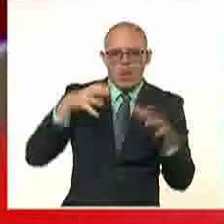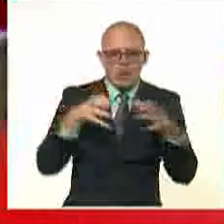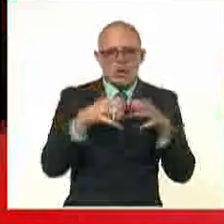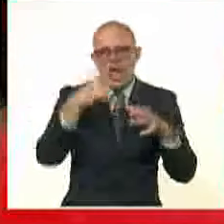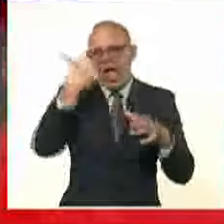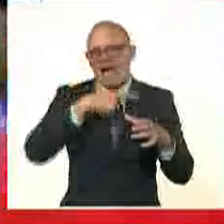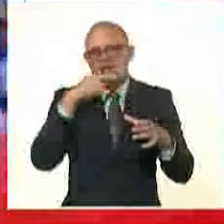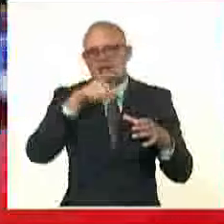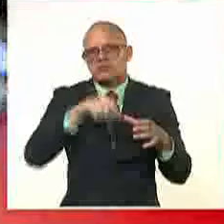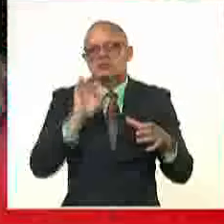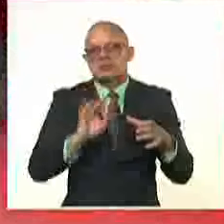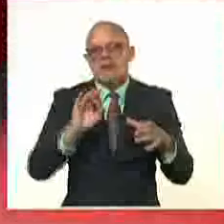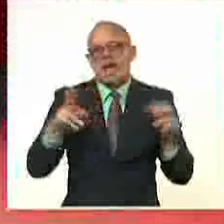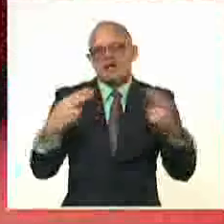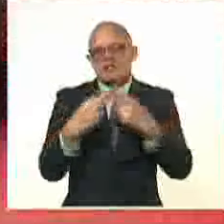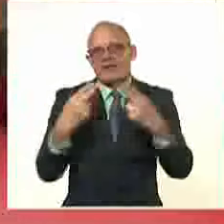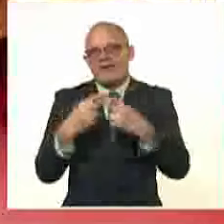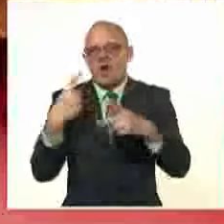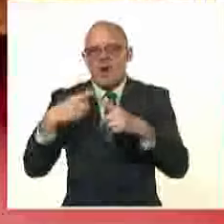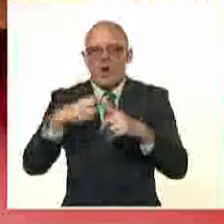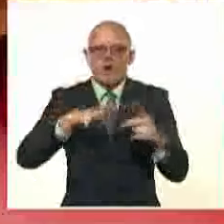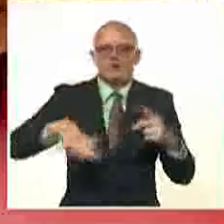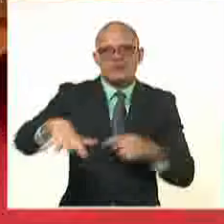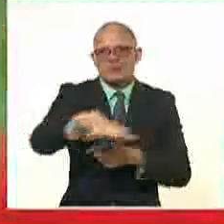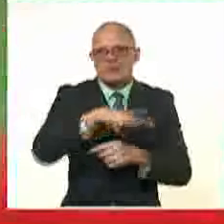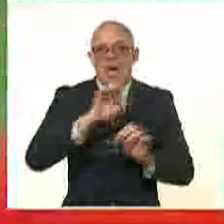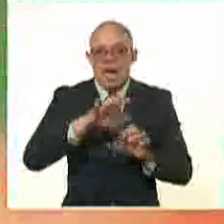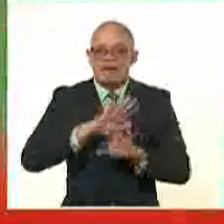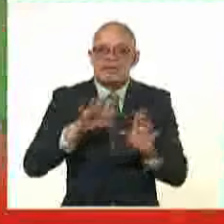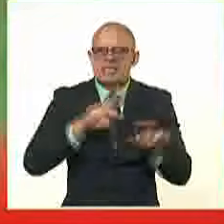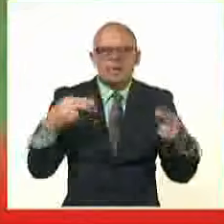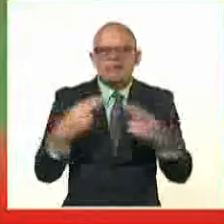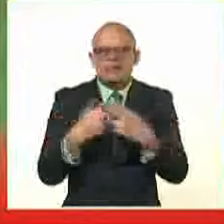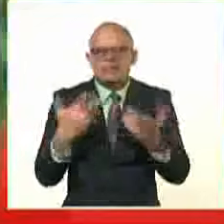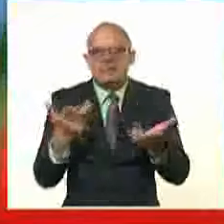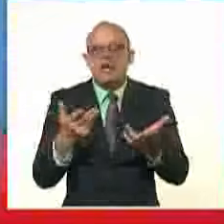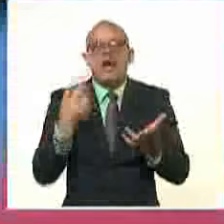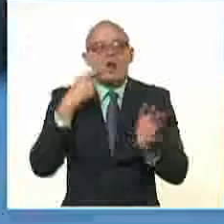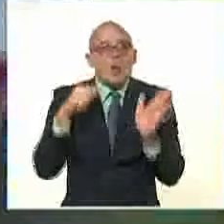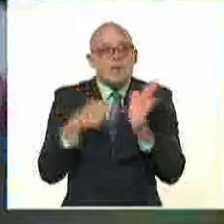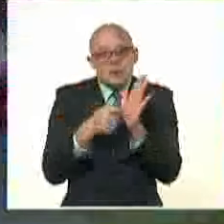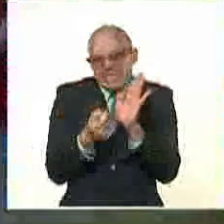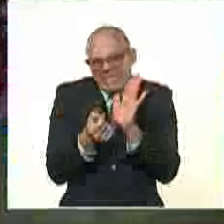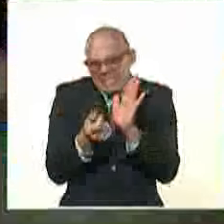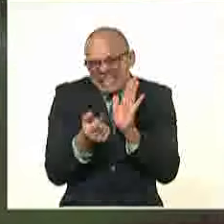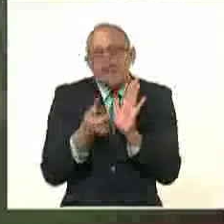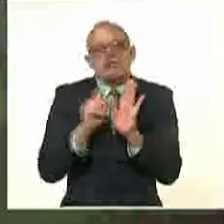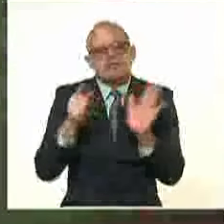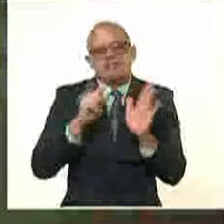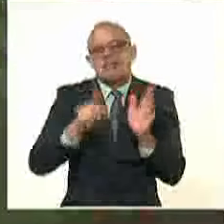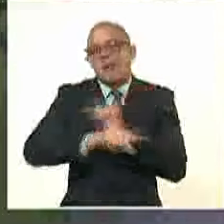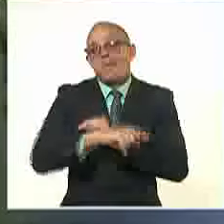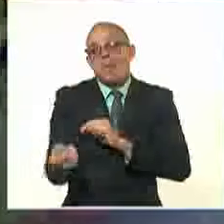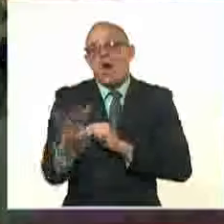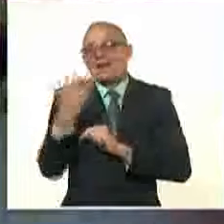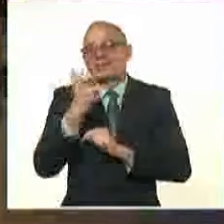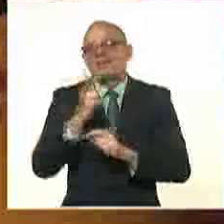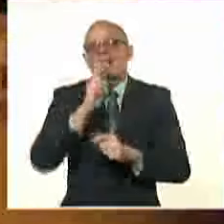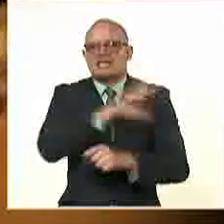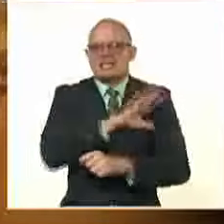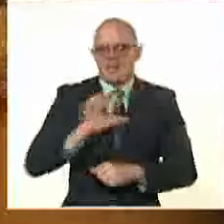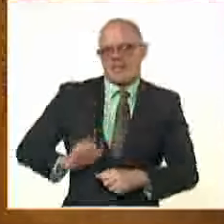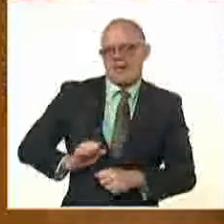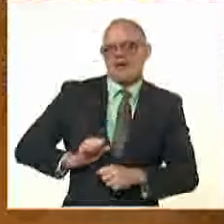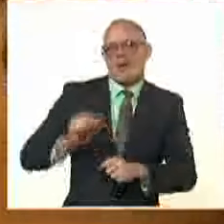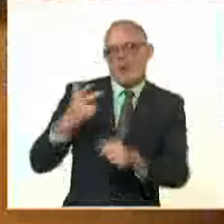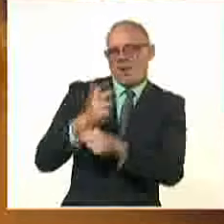ronda eliminatoria de la CONCACAF, fase en la que consiguieron ya en la recta final vencer a Guatemala y a El Salvador para arrebatarle